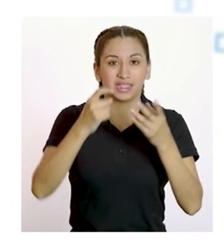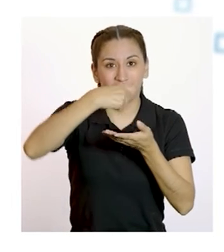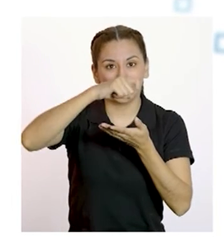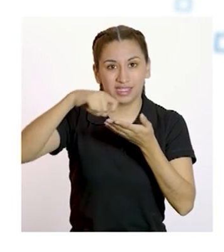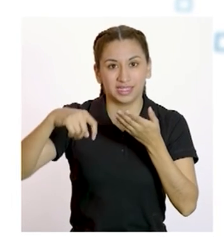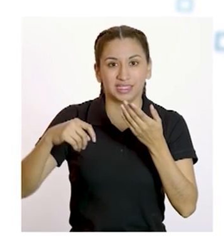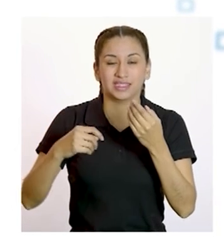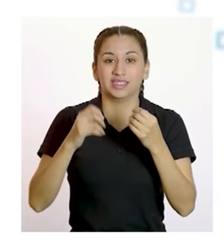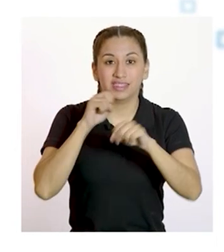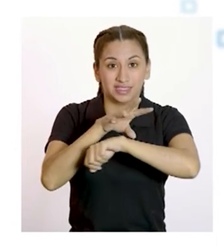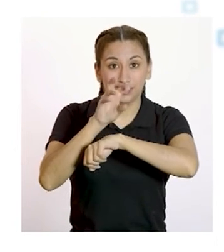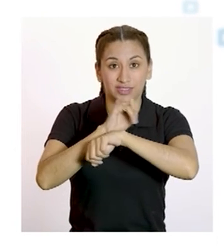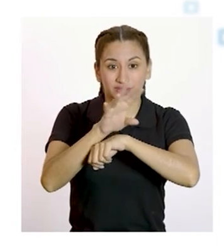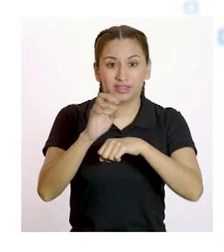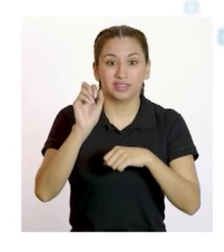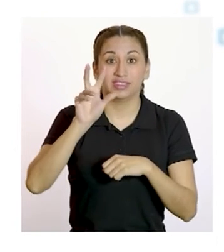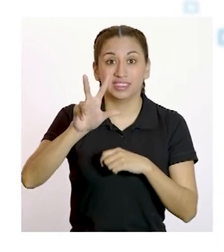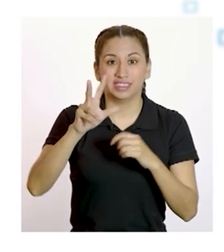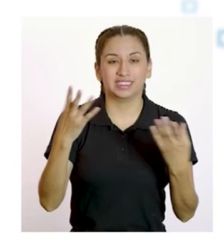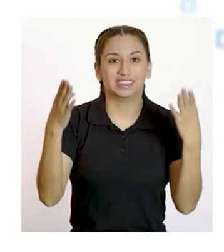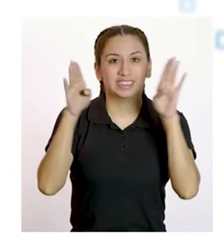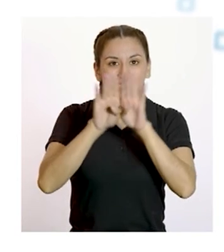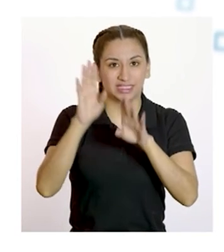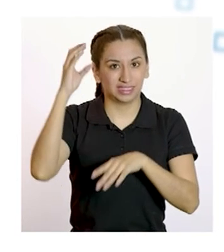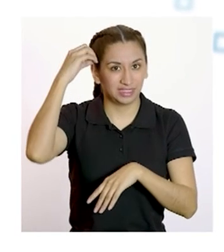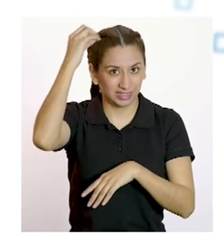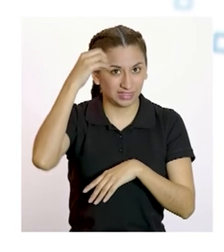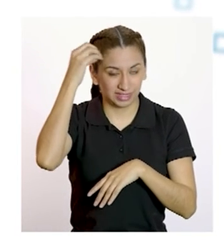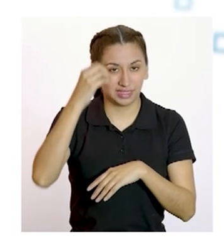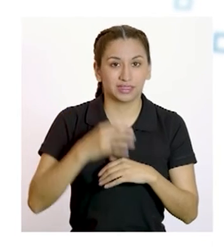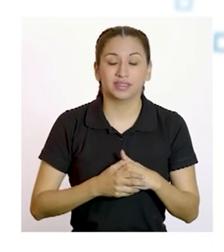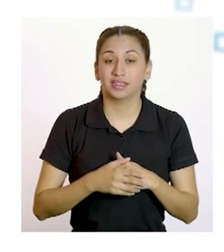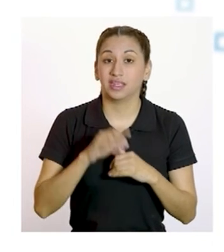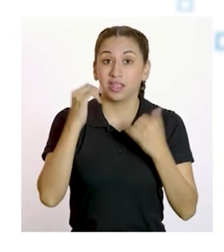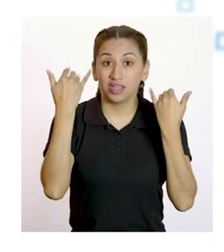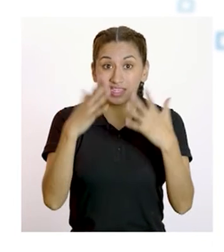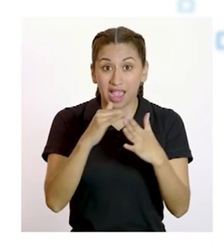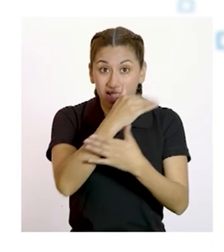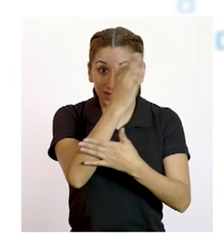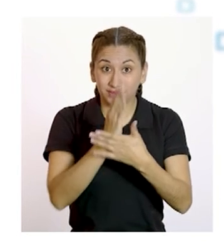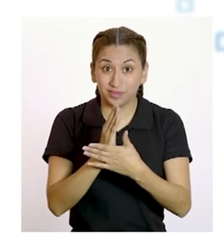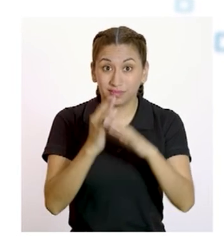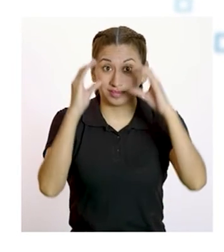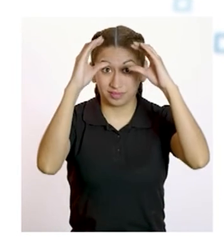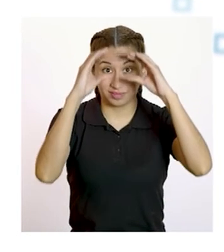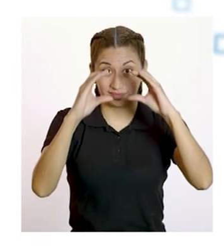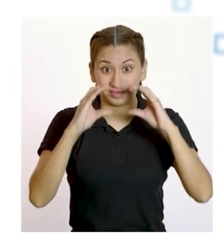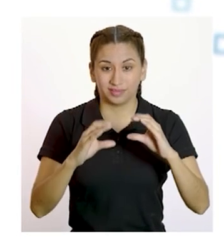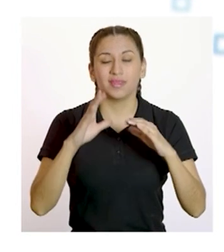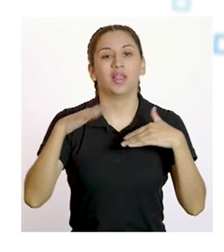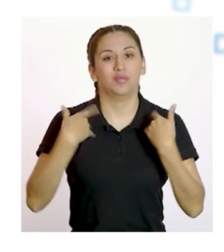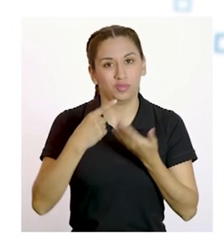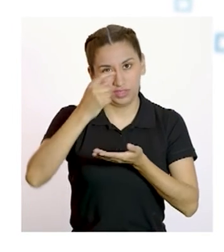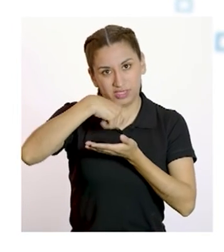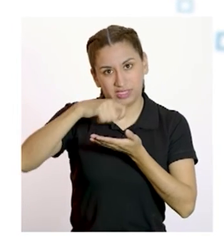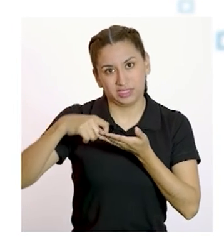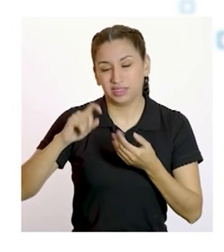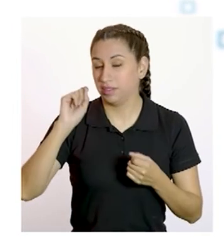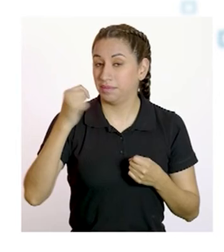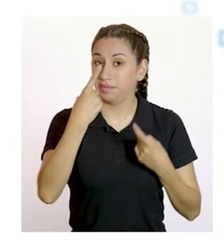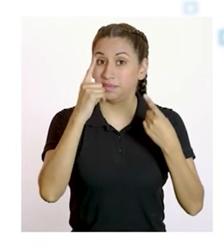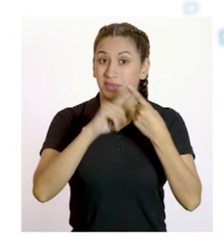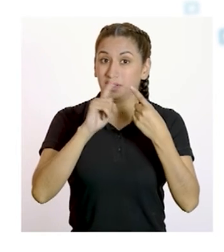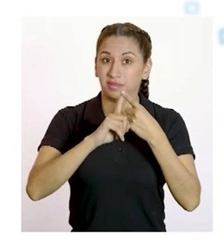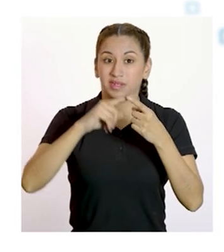pautas y el tercero para el cierre. Una vez hecha la división se puede escribir el texto, de modo